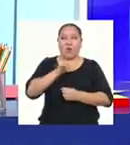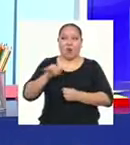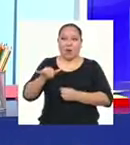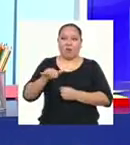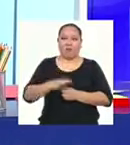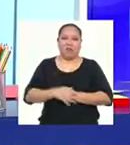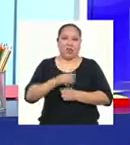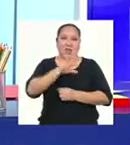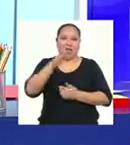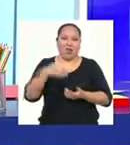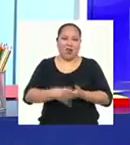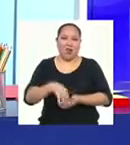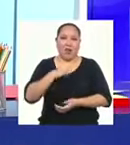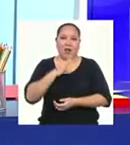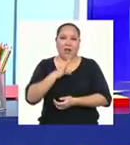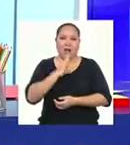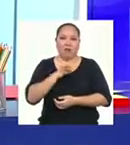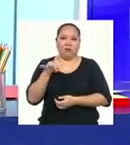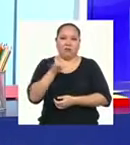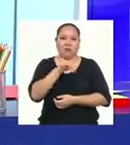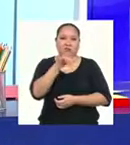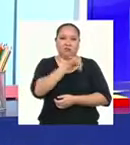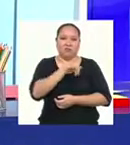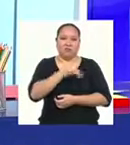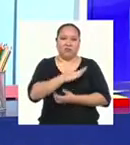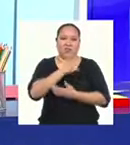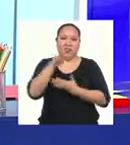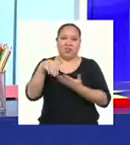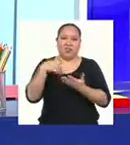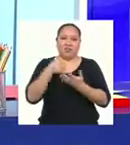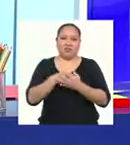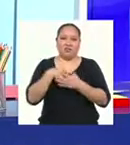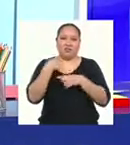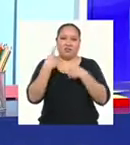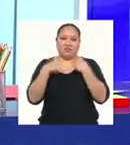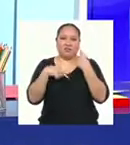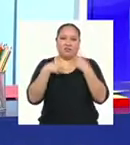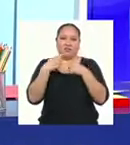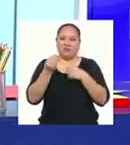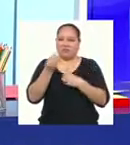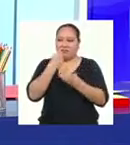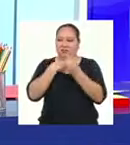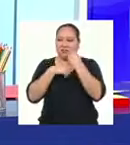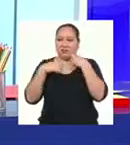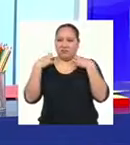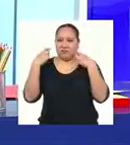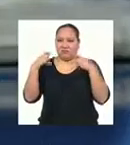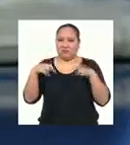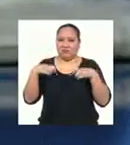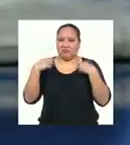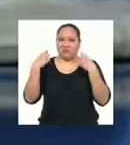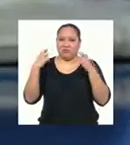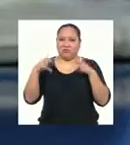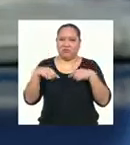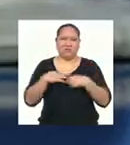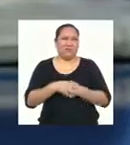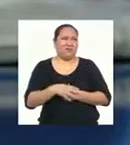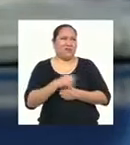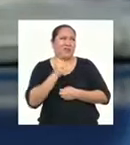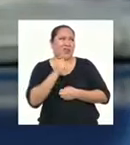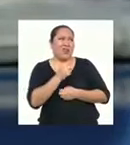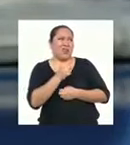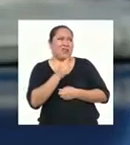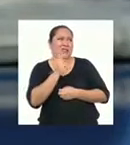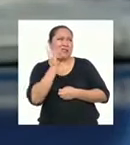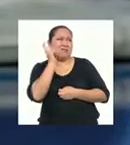todos habláramos igual. Y todos los días comiéramos pollo a la brasa. ¡Eso sonó